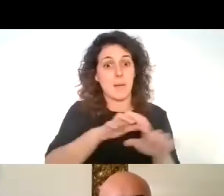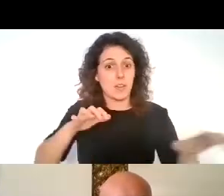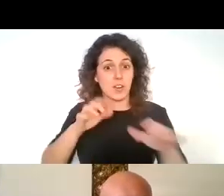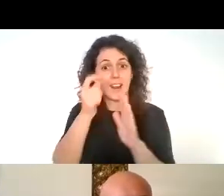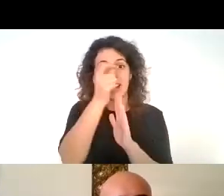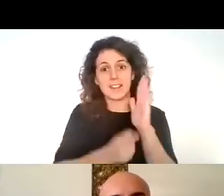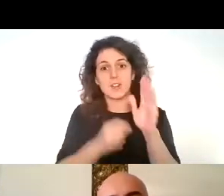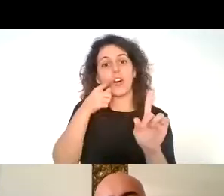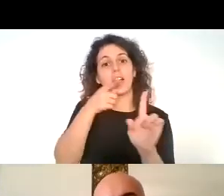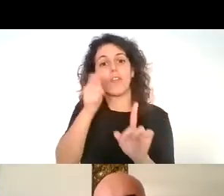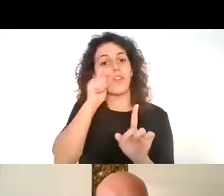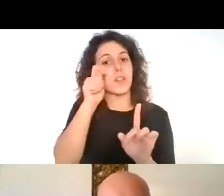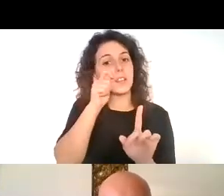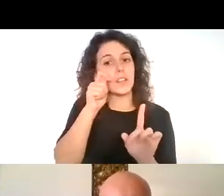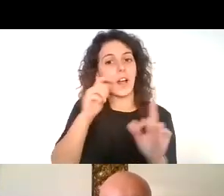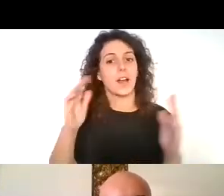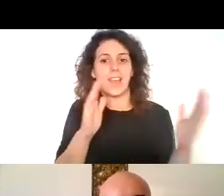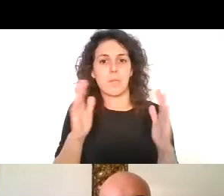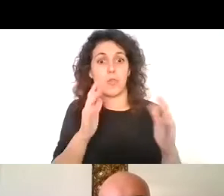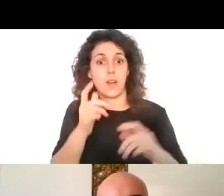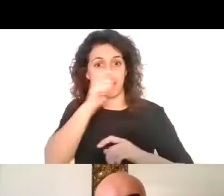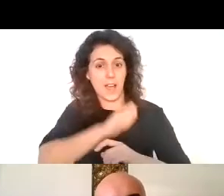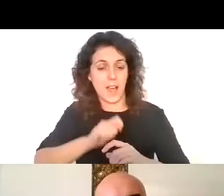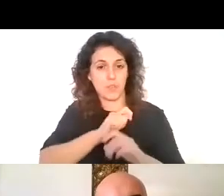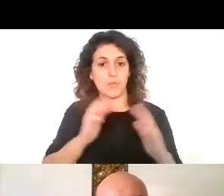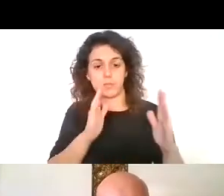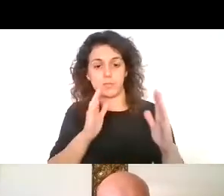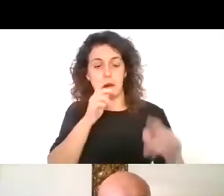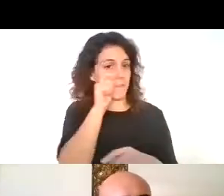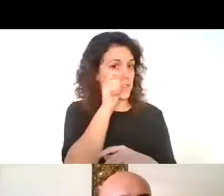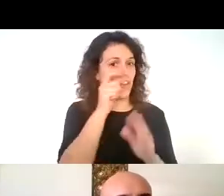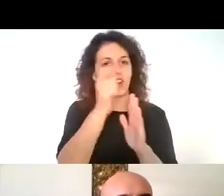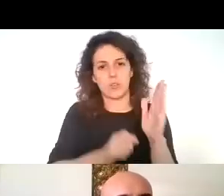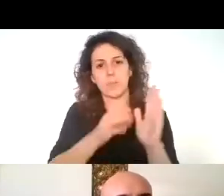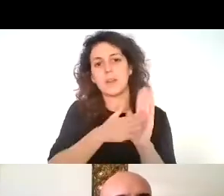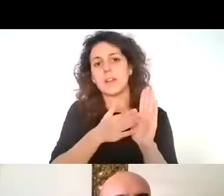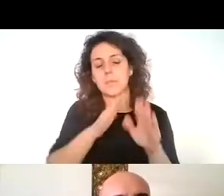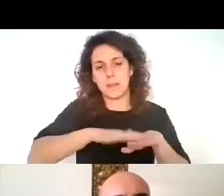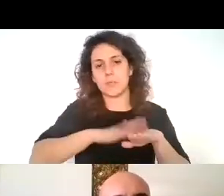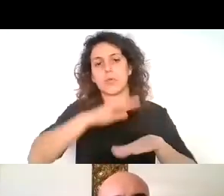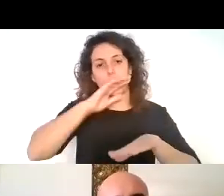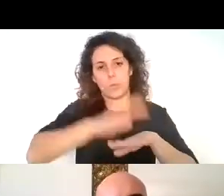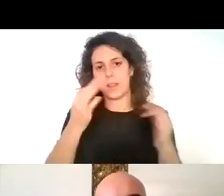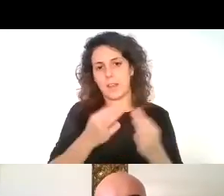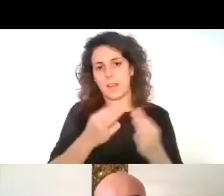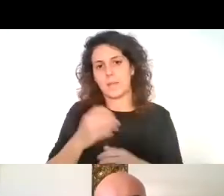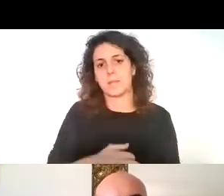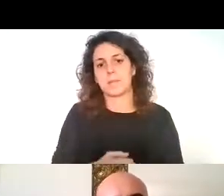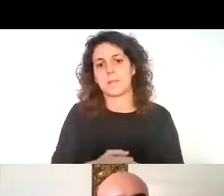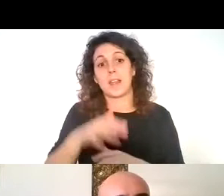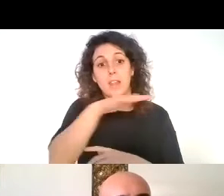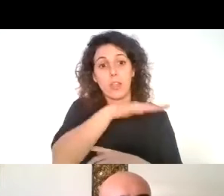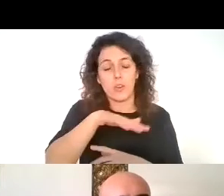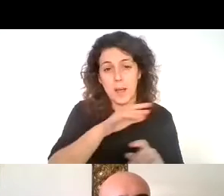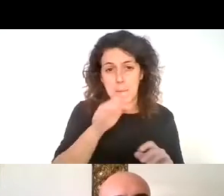poder ser visitados en determinadas épocas del año. Asimismo, el hecho de que sean una zona especialmente protegida